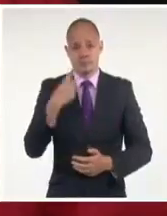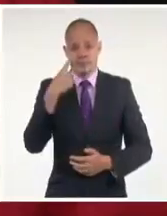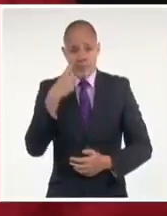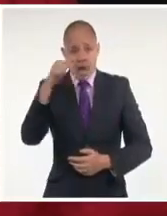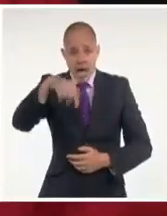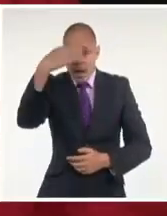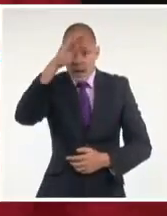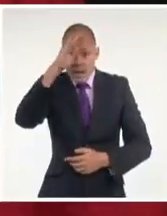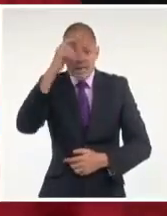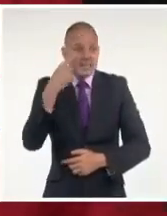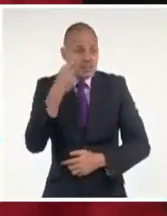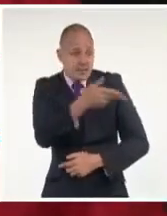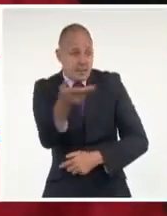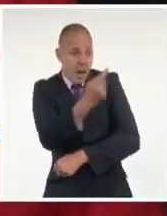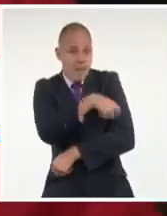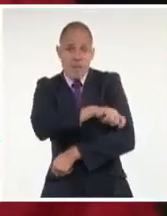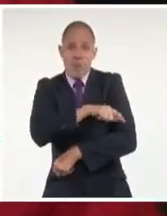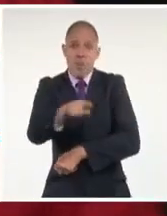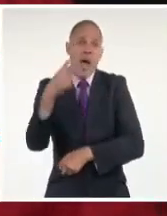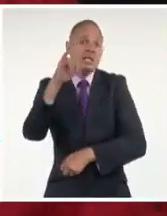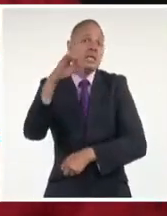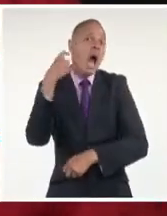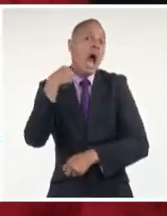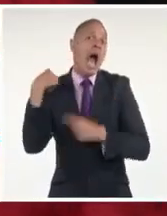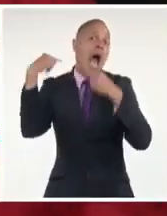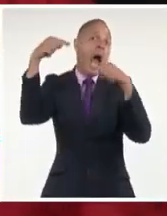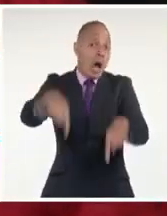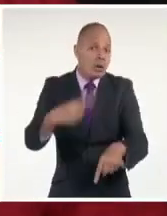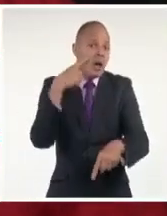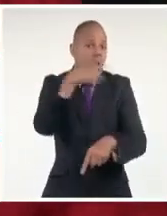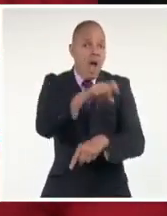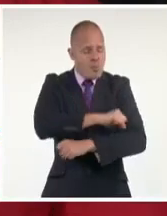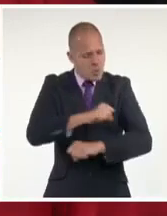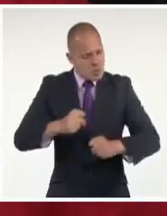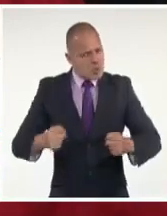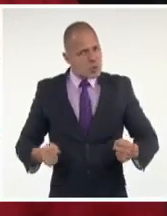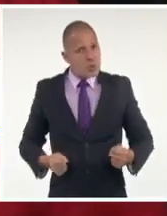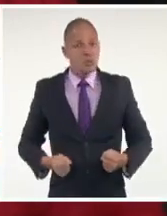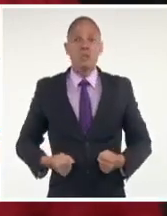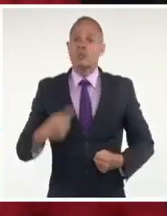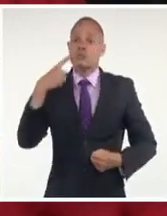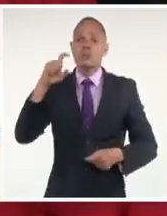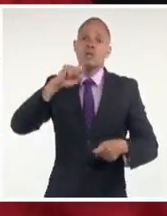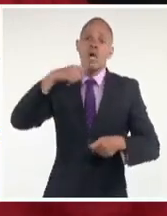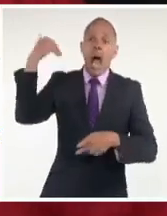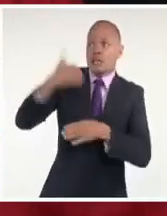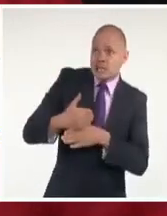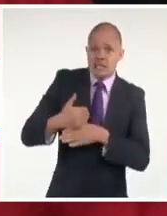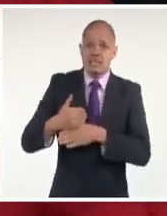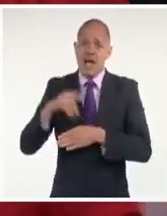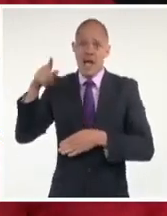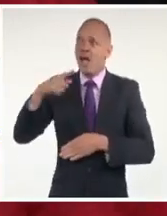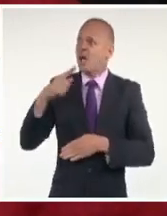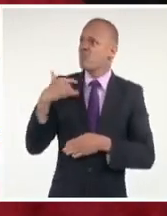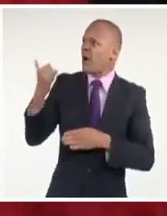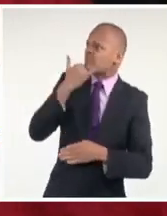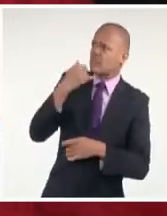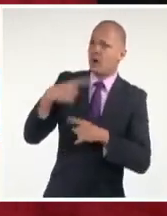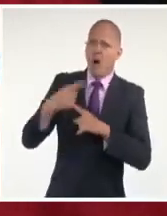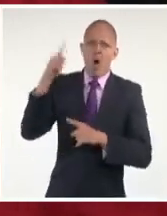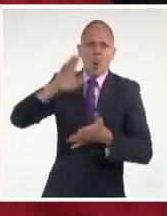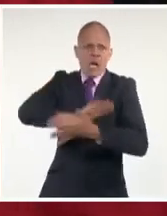heroico que ha logrado resistir durante más de 60 años un criminal, genocida, bloqueo, que lo único que trata es de